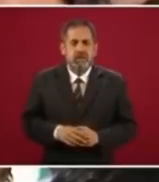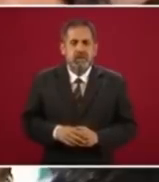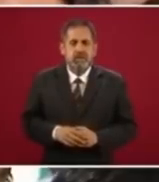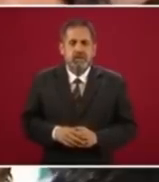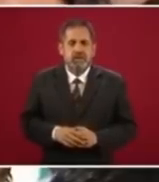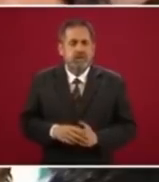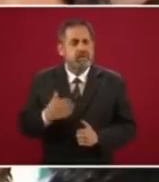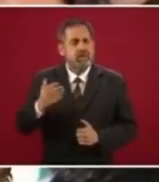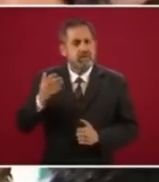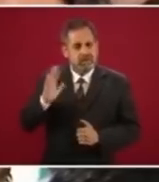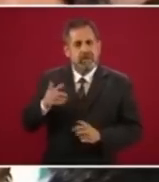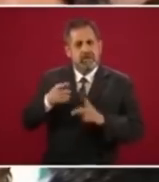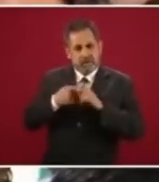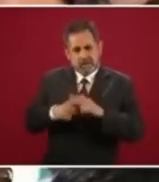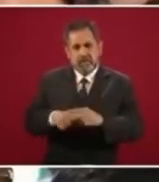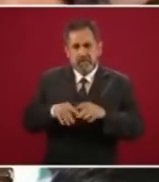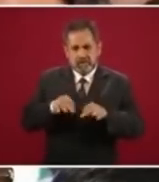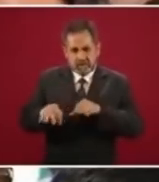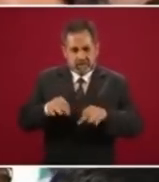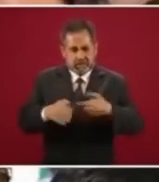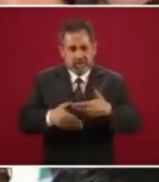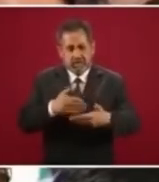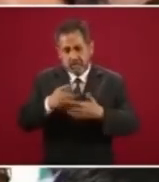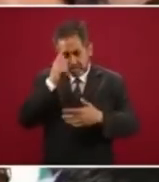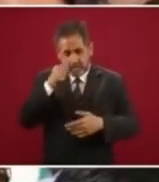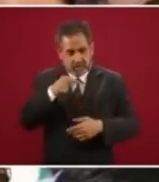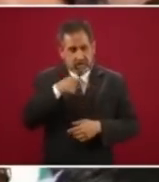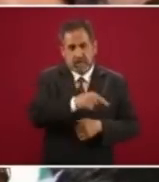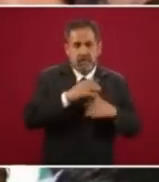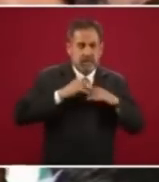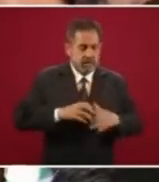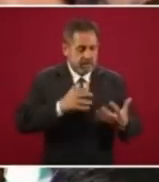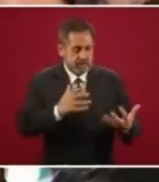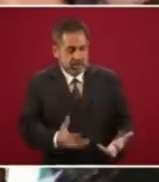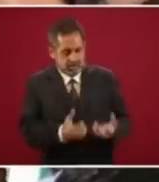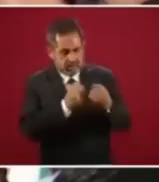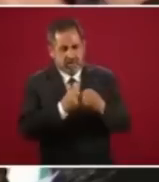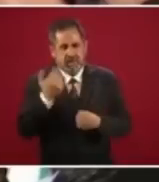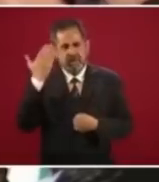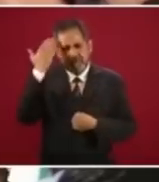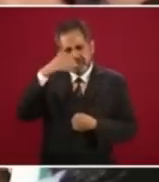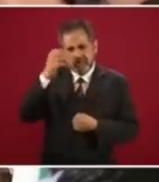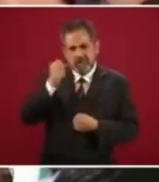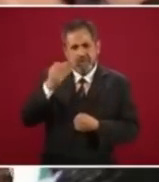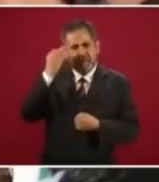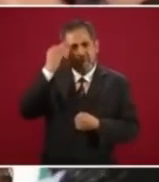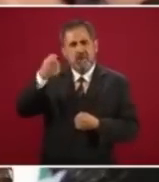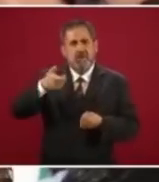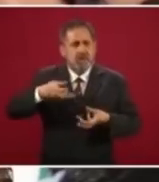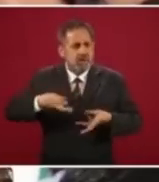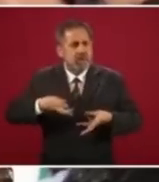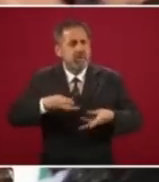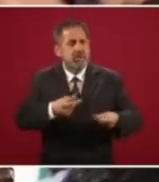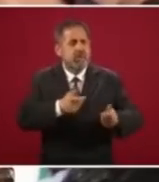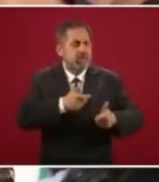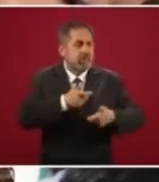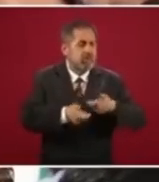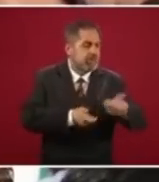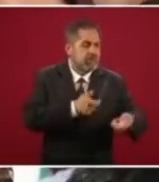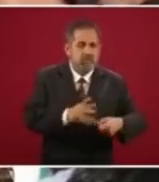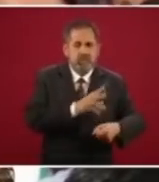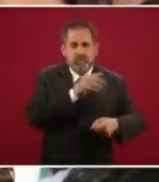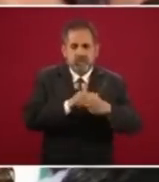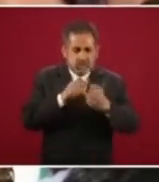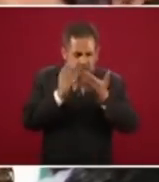ya se comenzaron los trabajos preliminares para el rescate de esos cuerpos en Pasta de Concho. Saber cuánto dinero se ha ejercido en todos